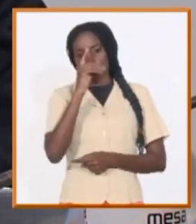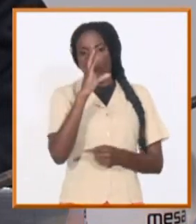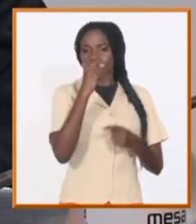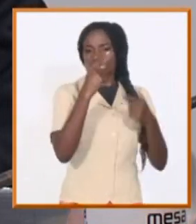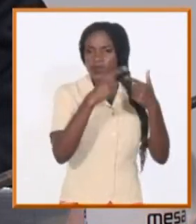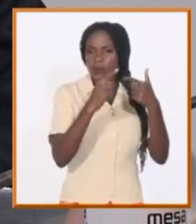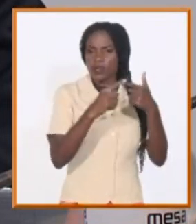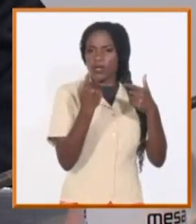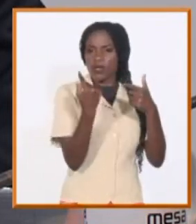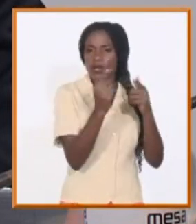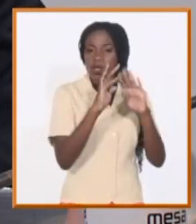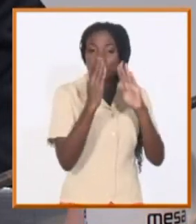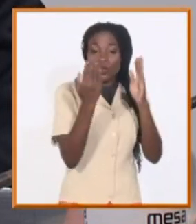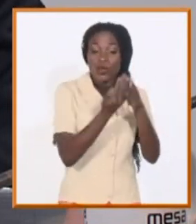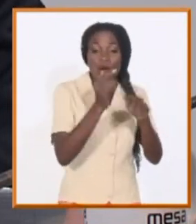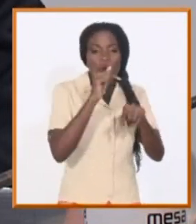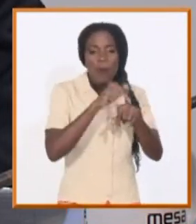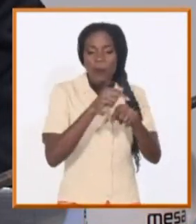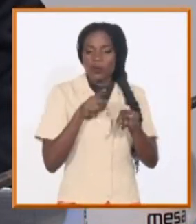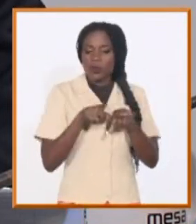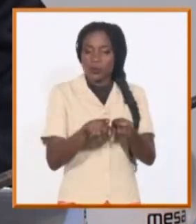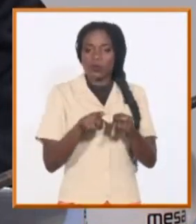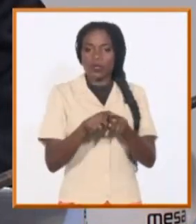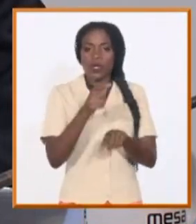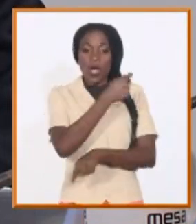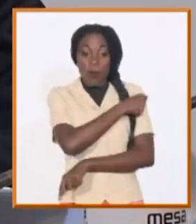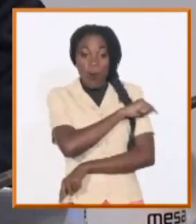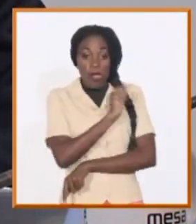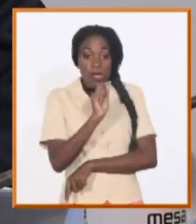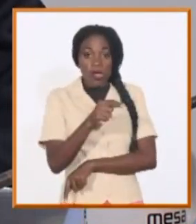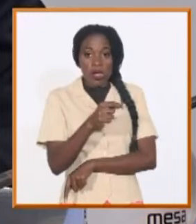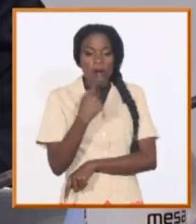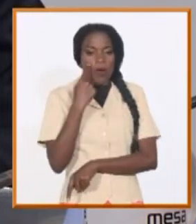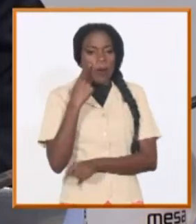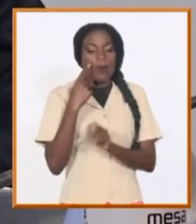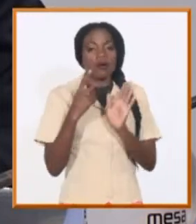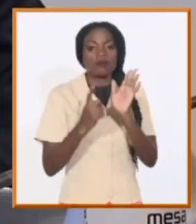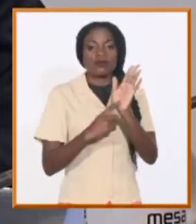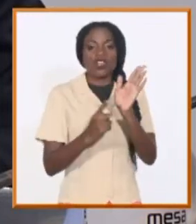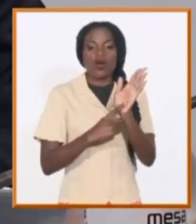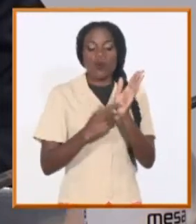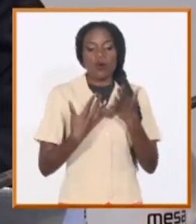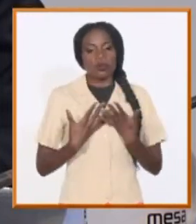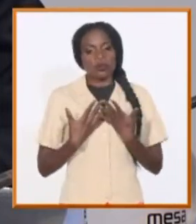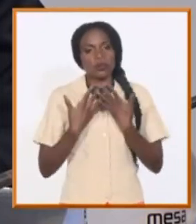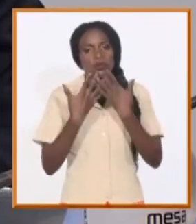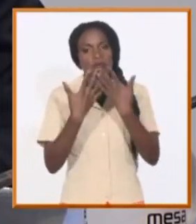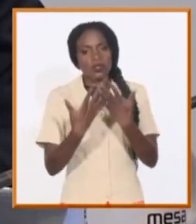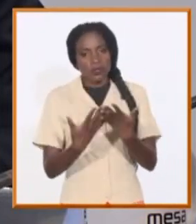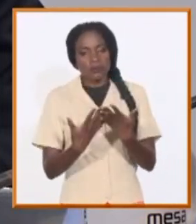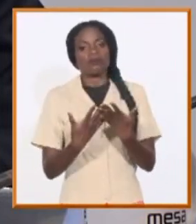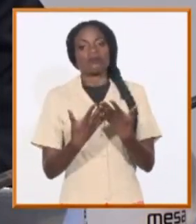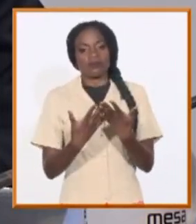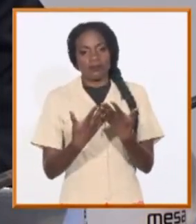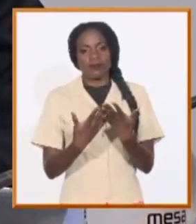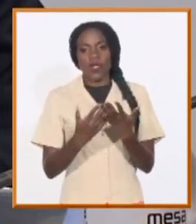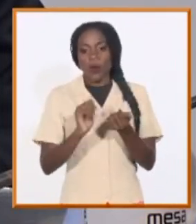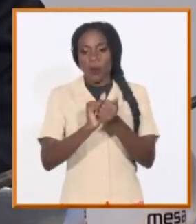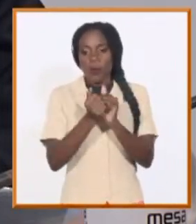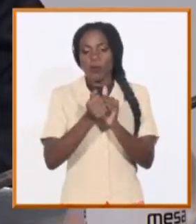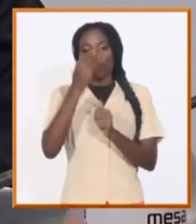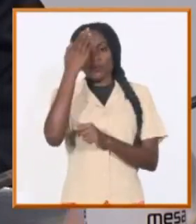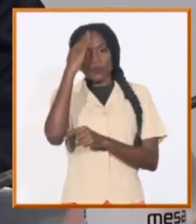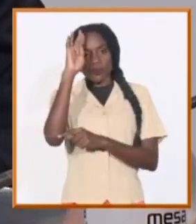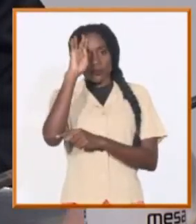mencionaba, en todo momento el pueblo chileno nos dio muestra de solidaridad, de simpatía por los deportistas